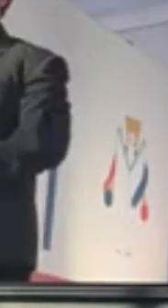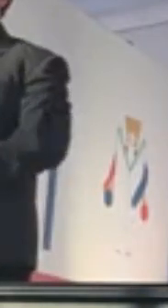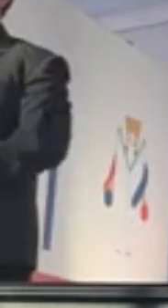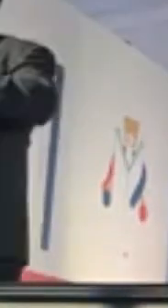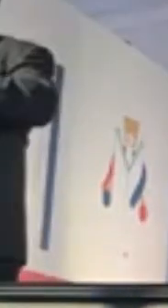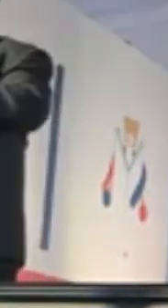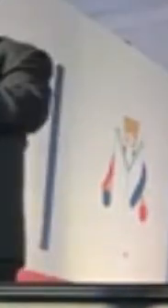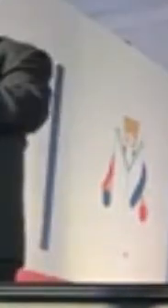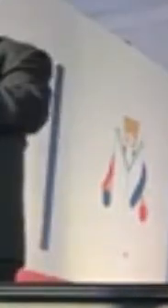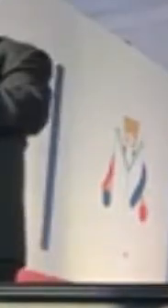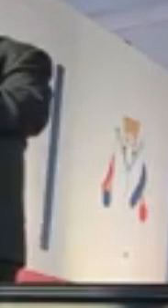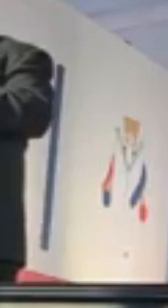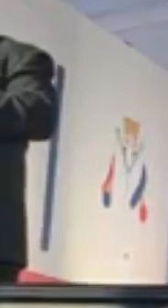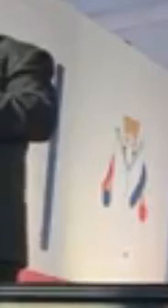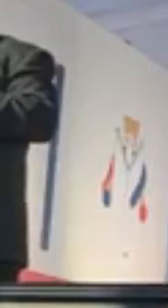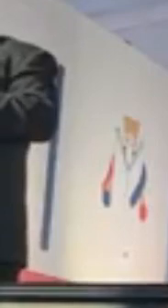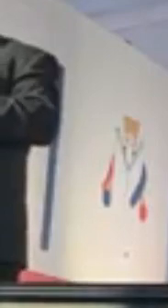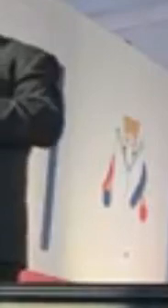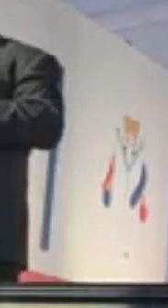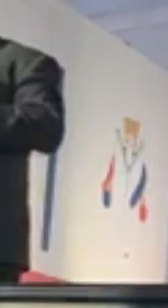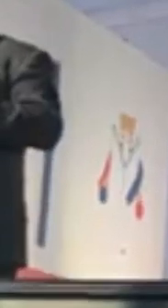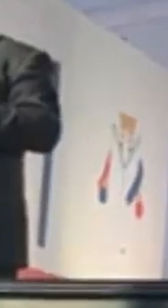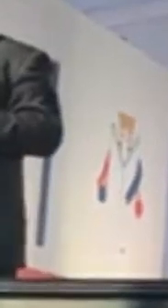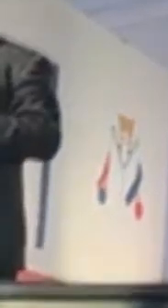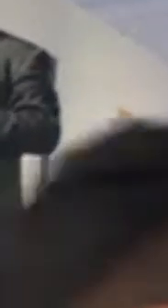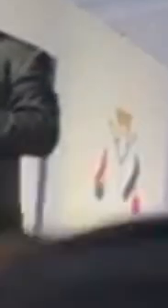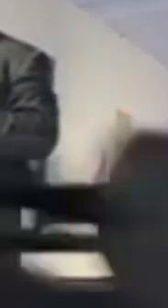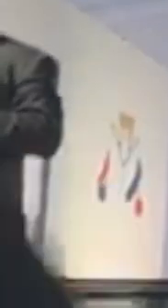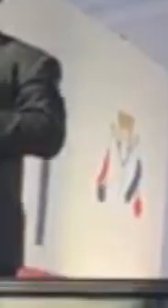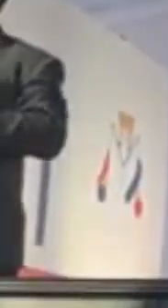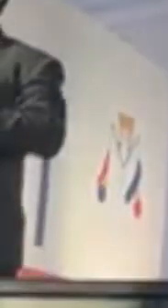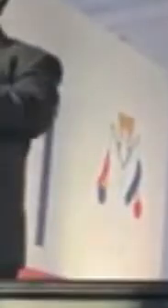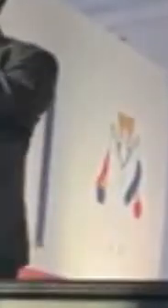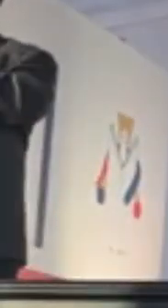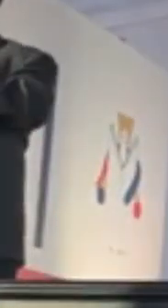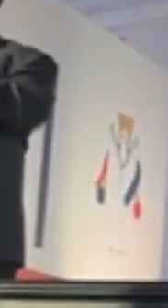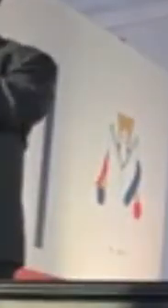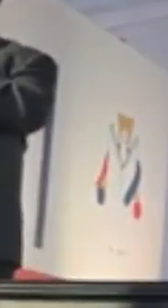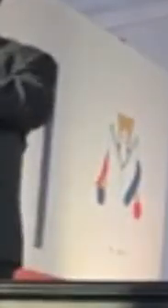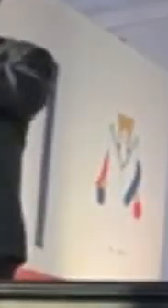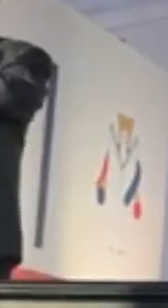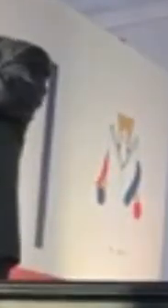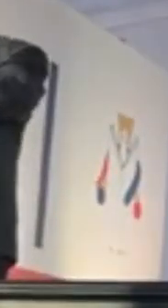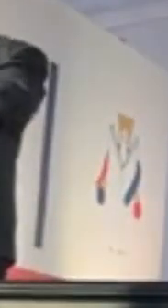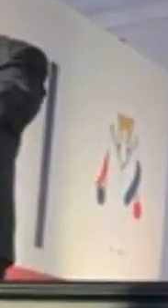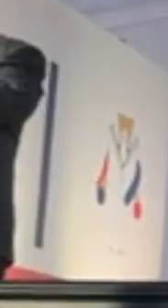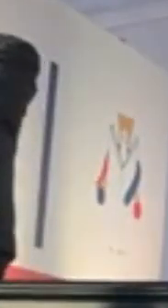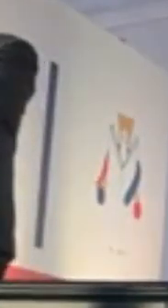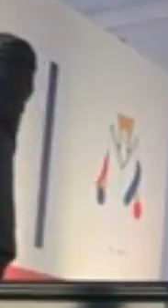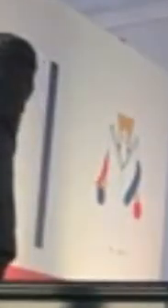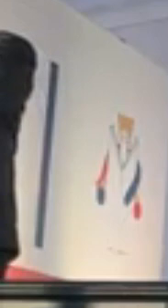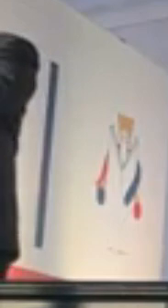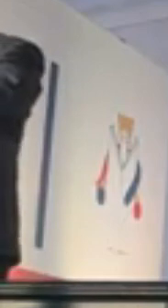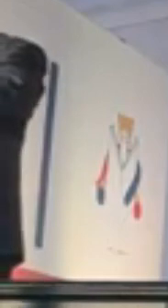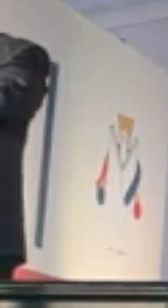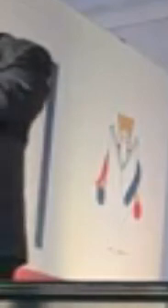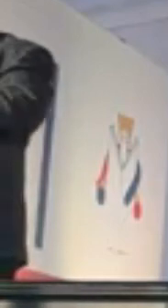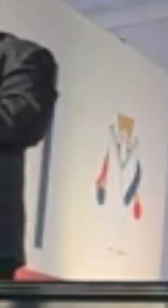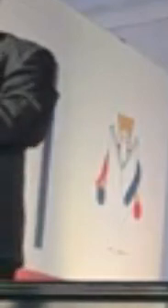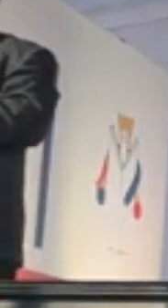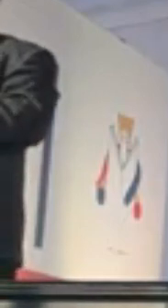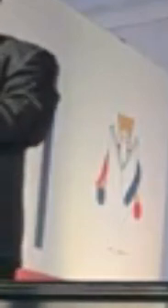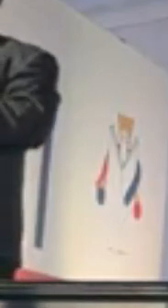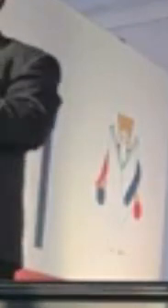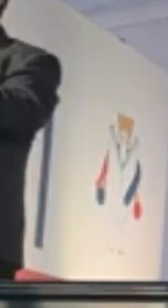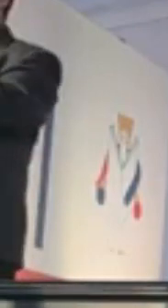esa gente, ¿no? Es decir, soberanos en América Latina y el Caribe, pues se topan con que a lo mejor no pueden expandirse